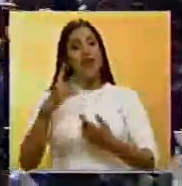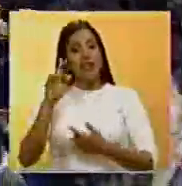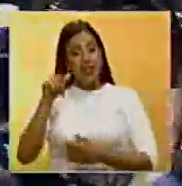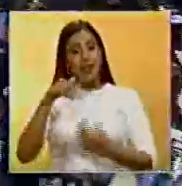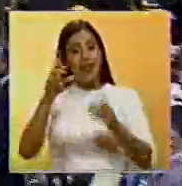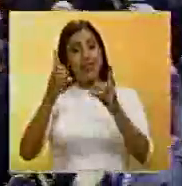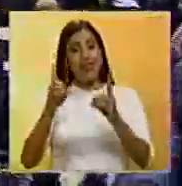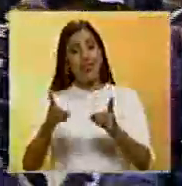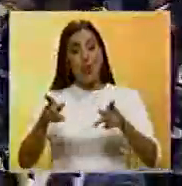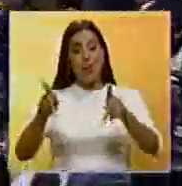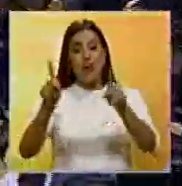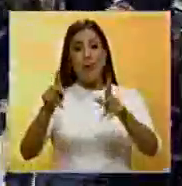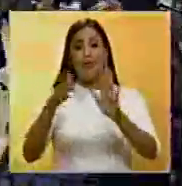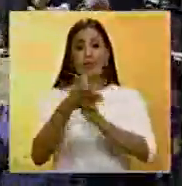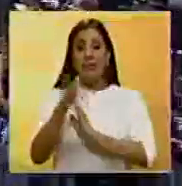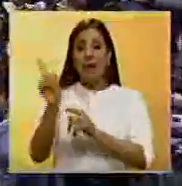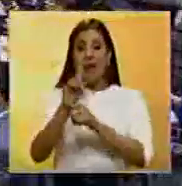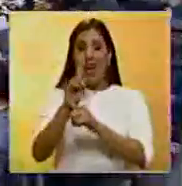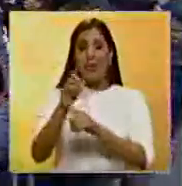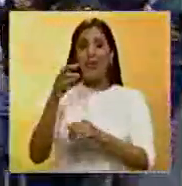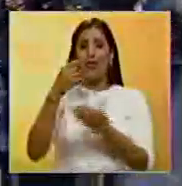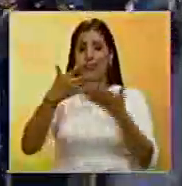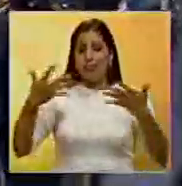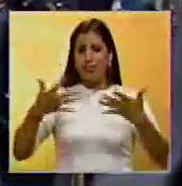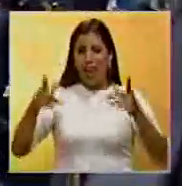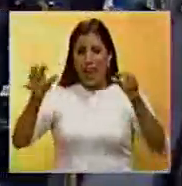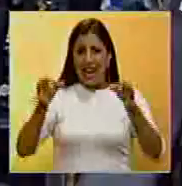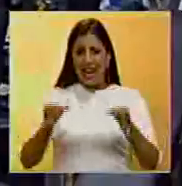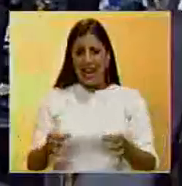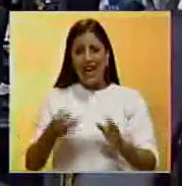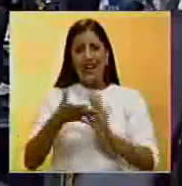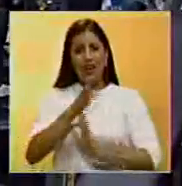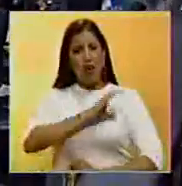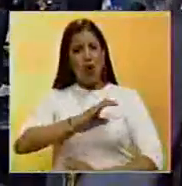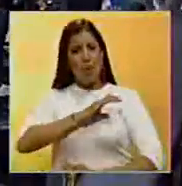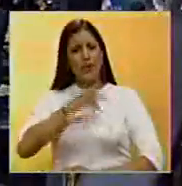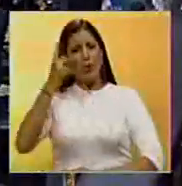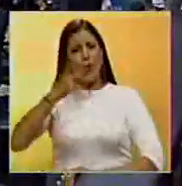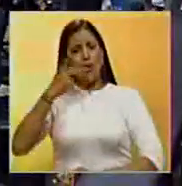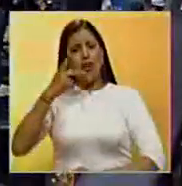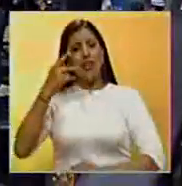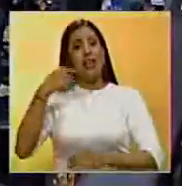también decidió permitir de manera inmediata el texto legal a la Comisión de Política